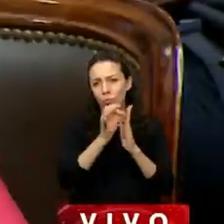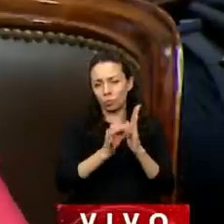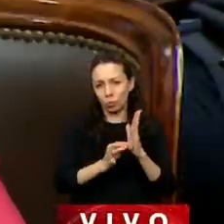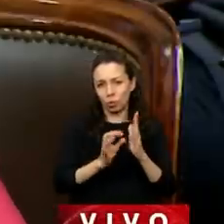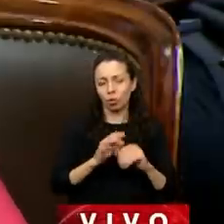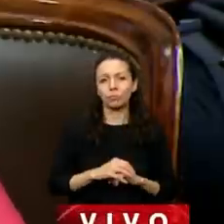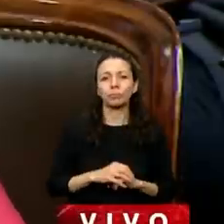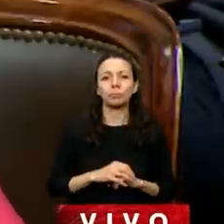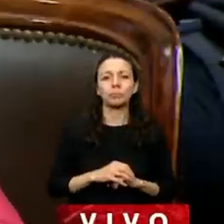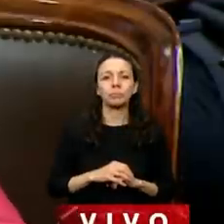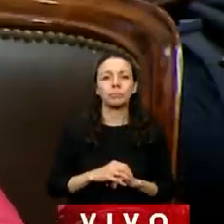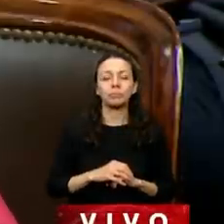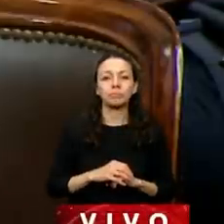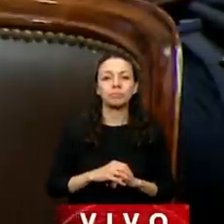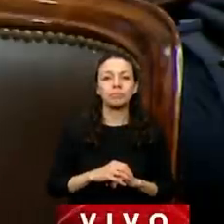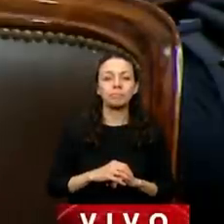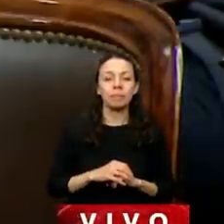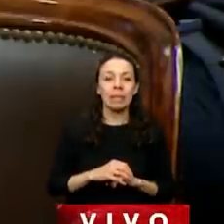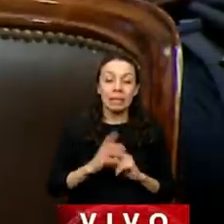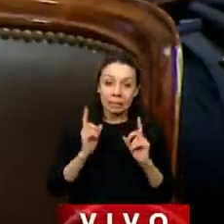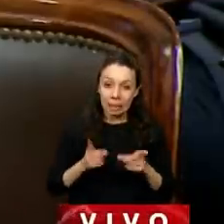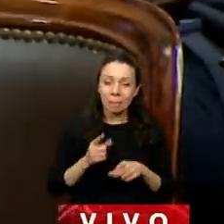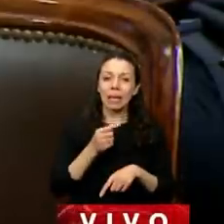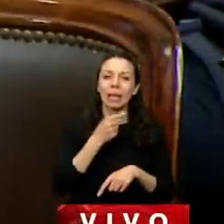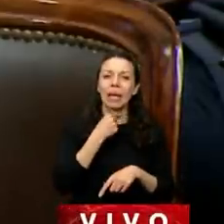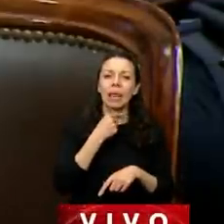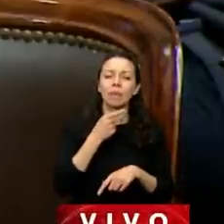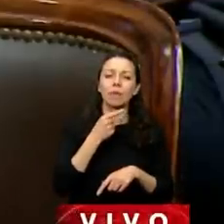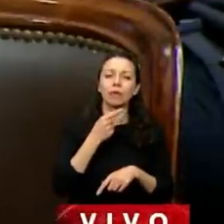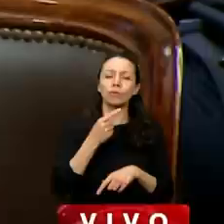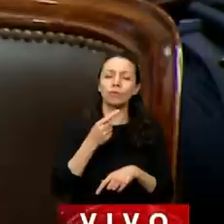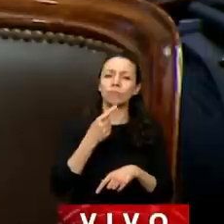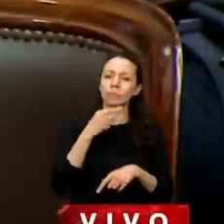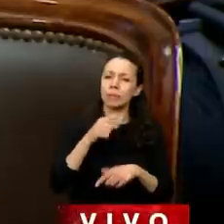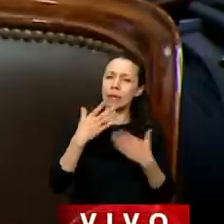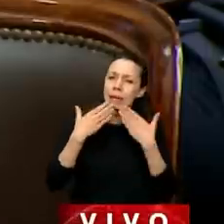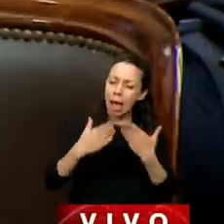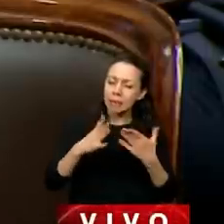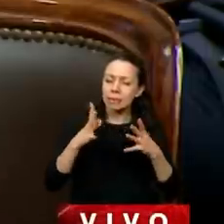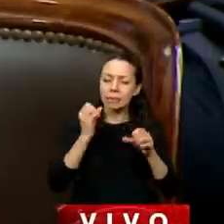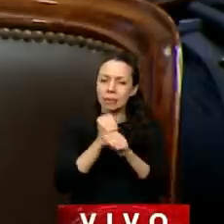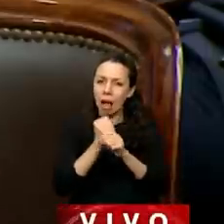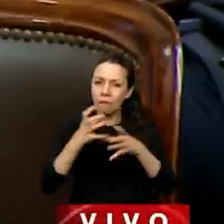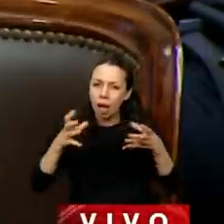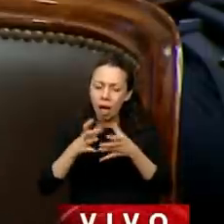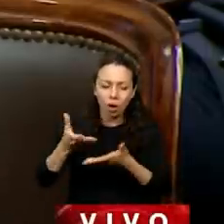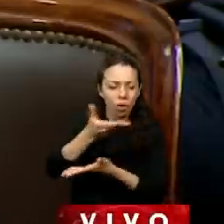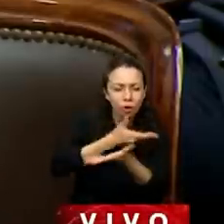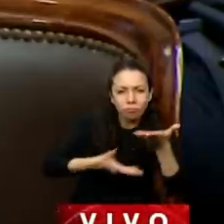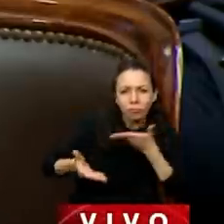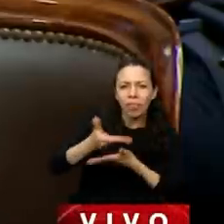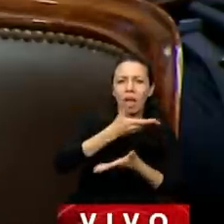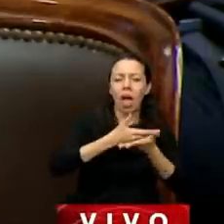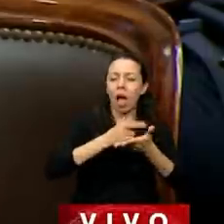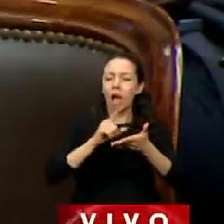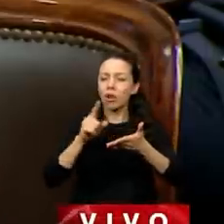esto, celebramos nuevamente que de manera estratégica, seria, con claridad, con diálogo y con